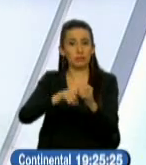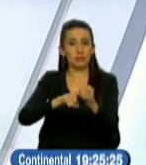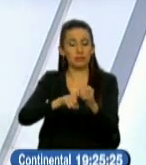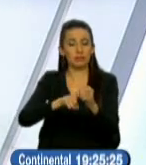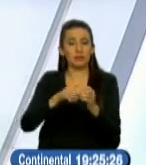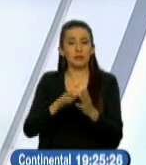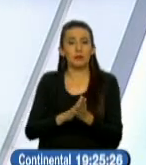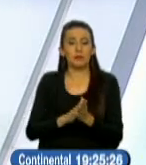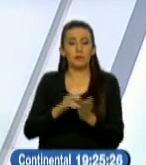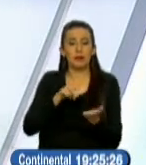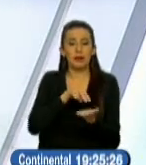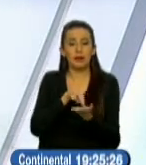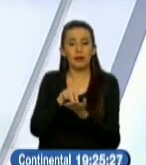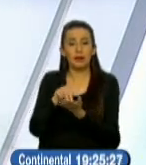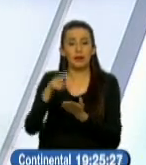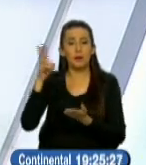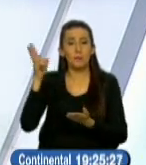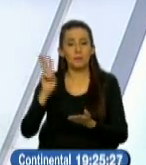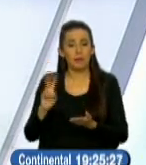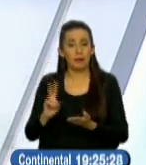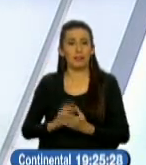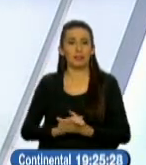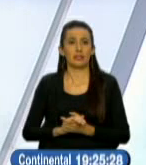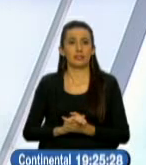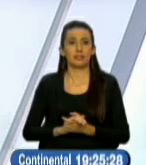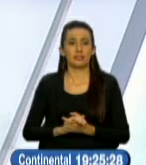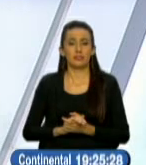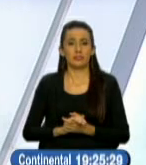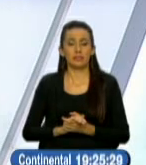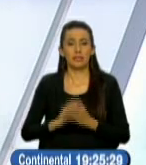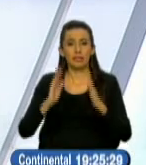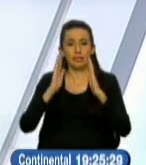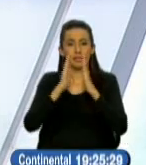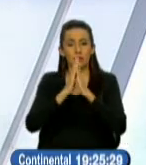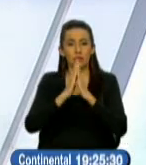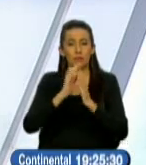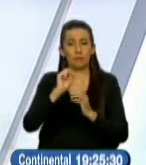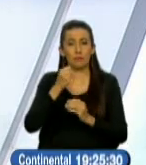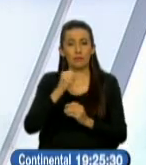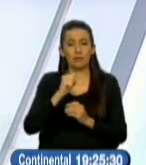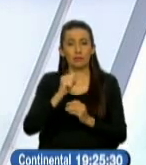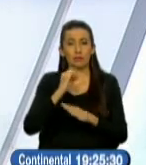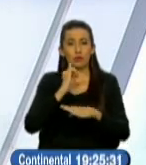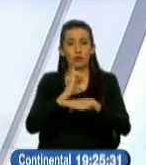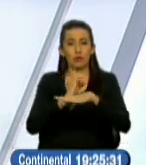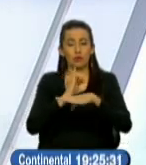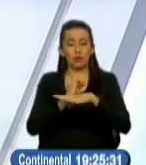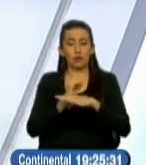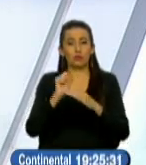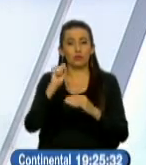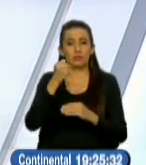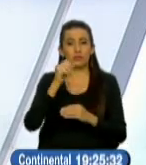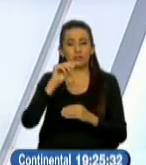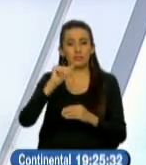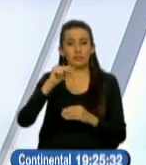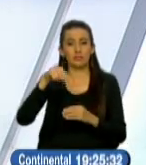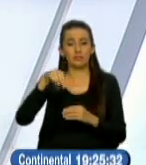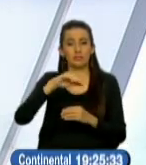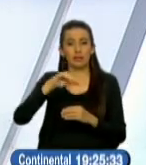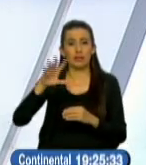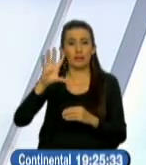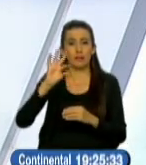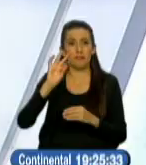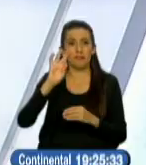Gran Poder este Viernes Santo. En el convento de San Francisco hubo gran afluencia de personas para